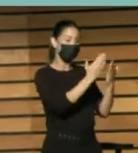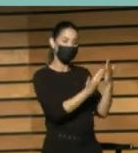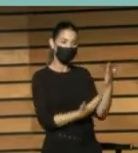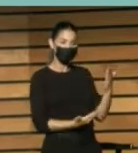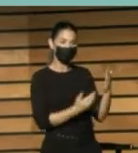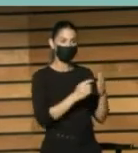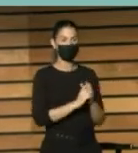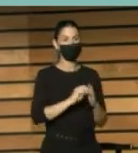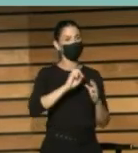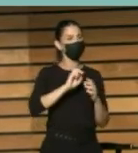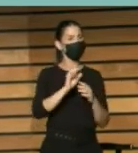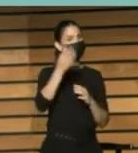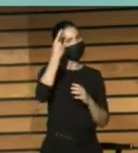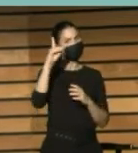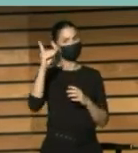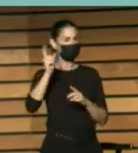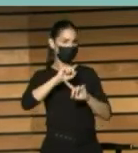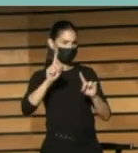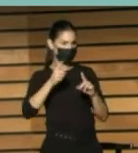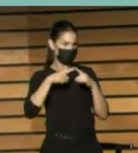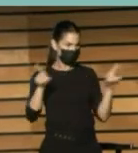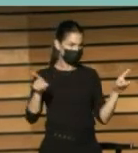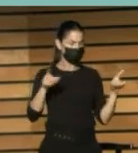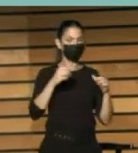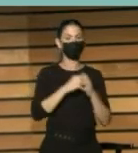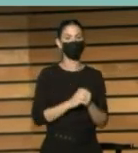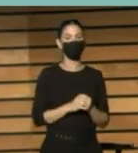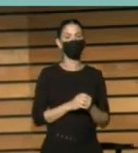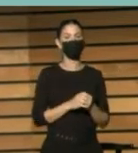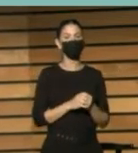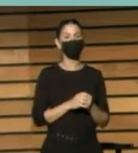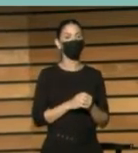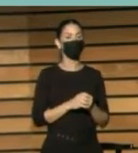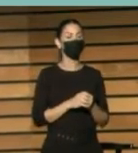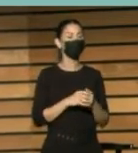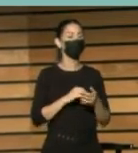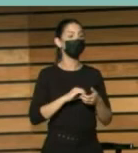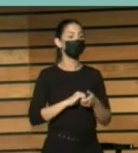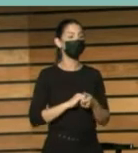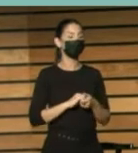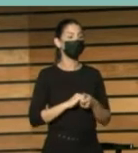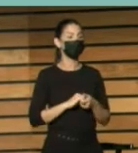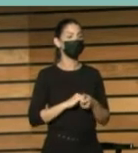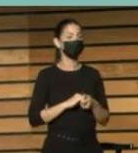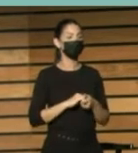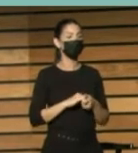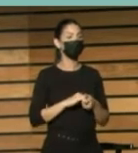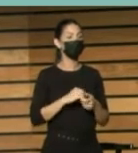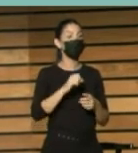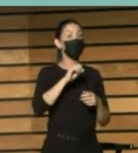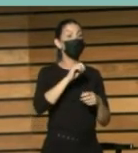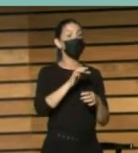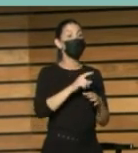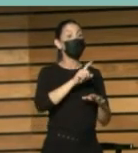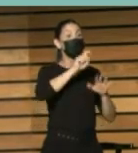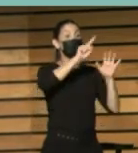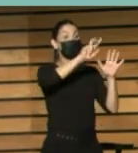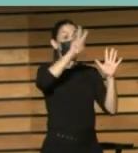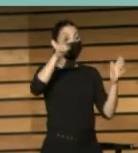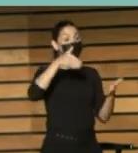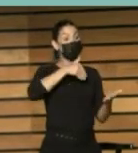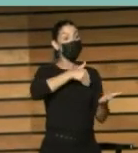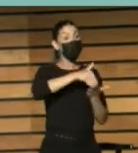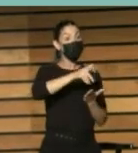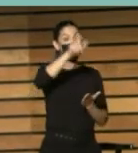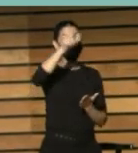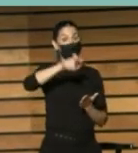sino territorial, pues es más que evidente simplemente con este número. Más de 17 millones de usuarios